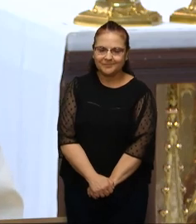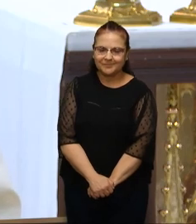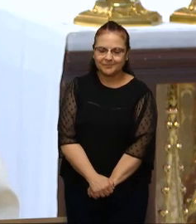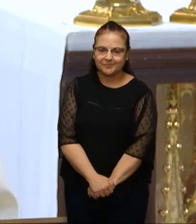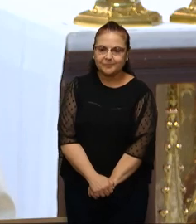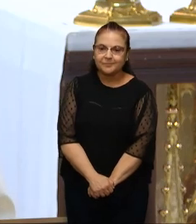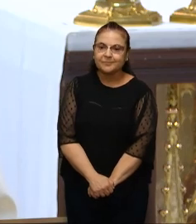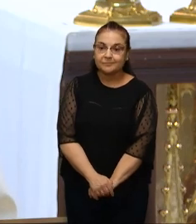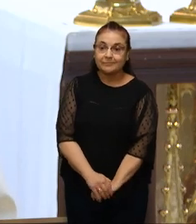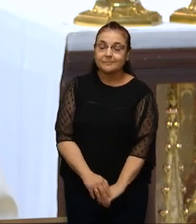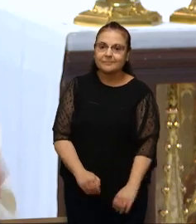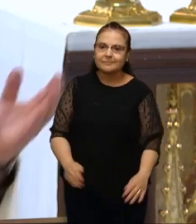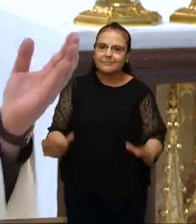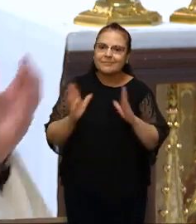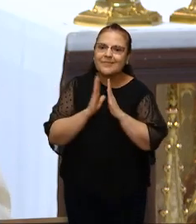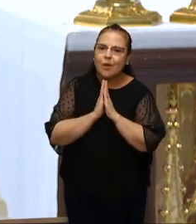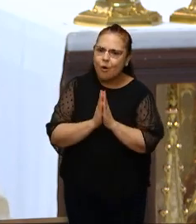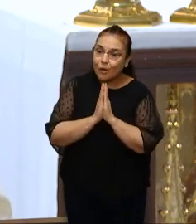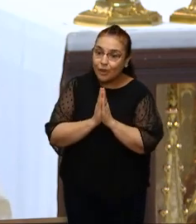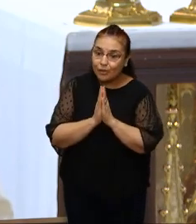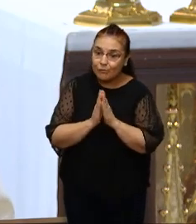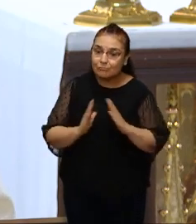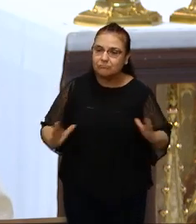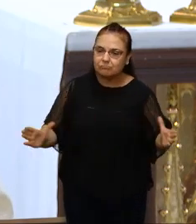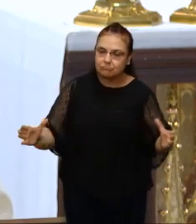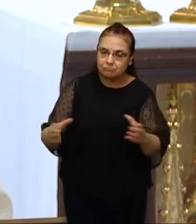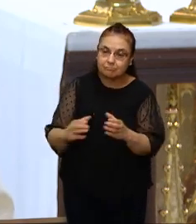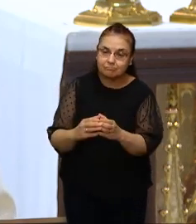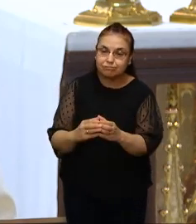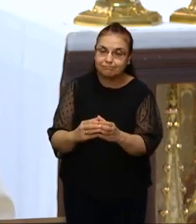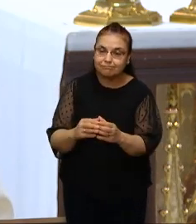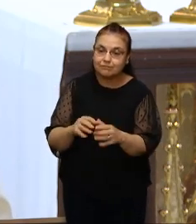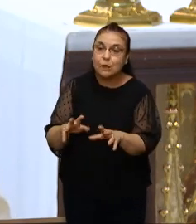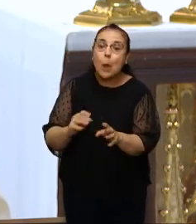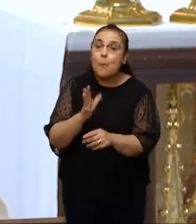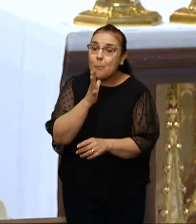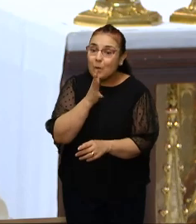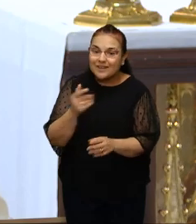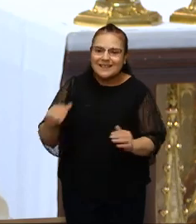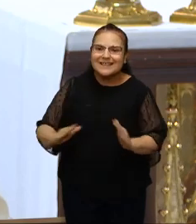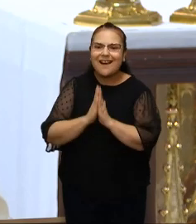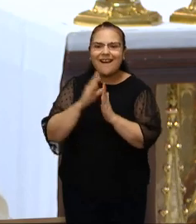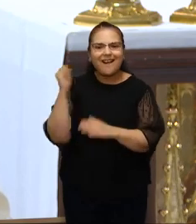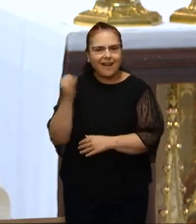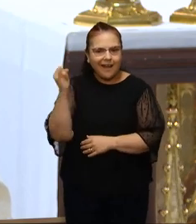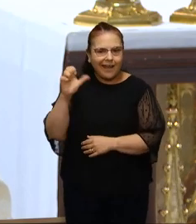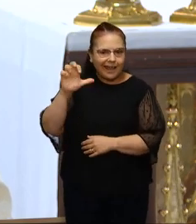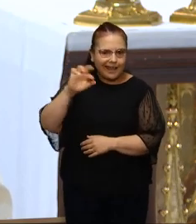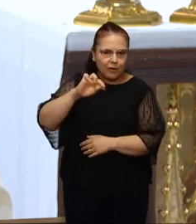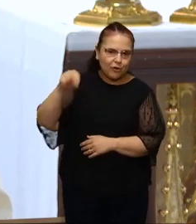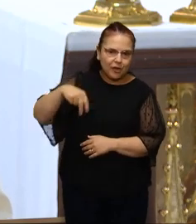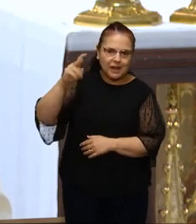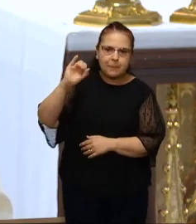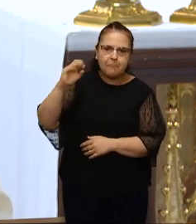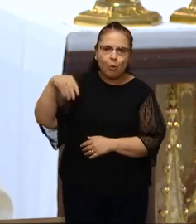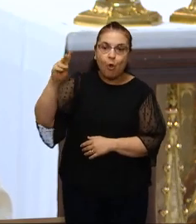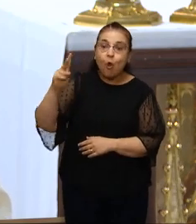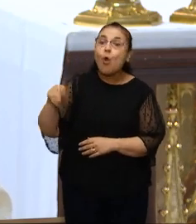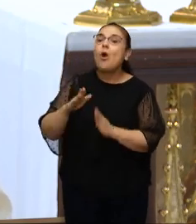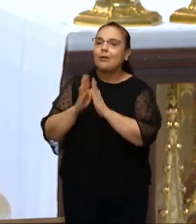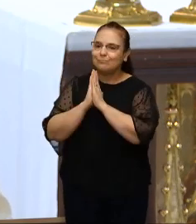La oración colecta por San Jerónimo hoy nos ha recordado y nos hemos